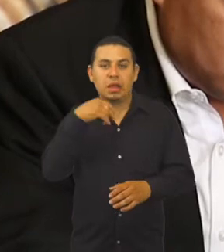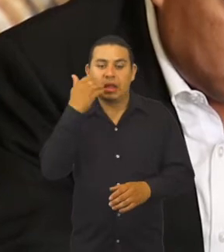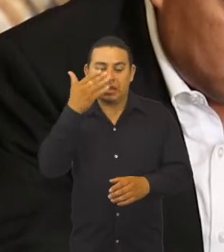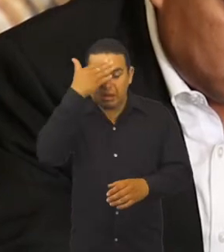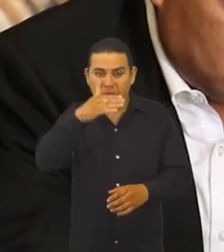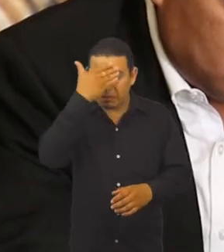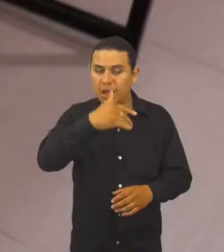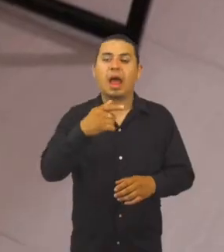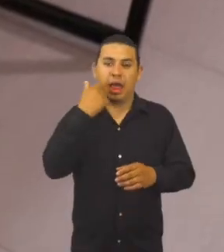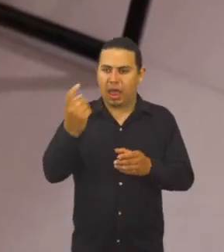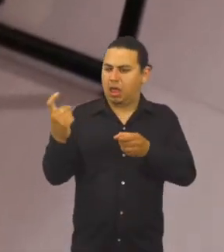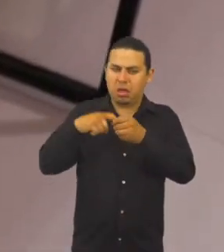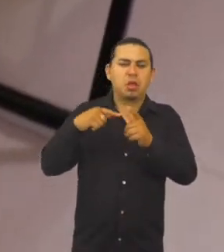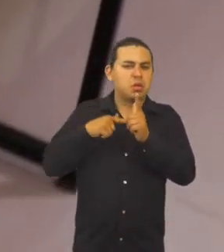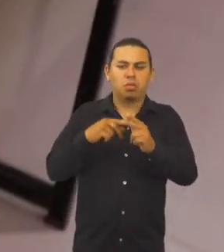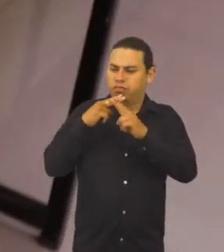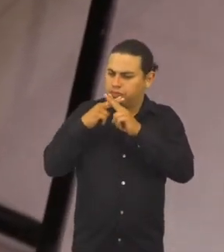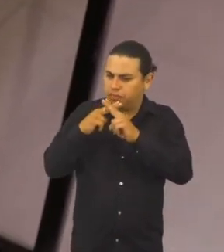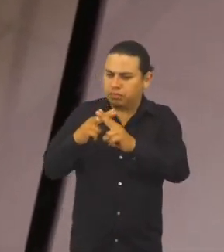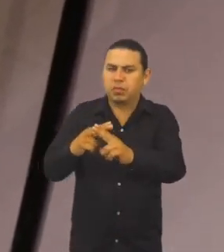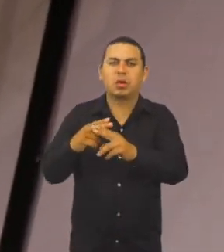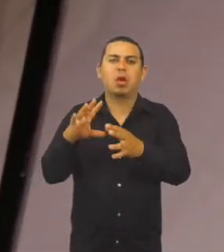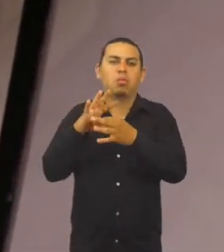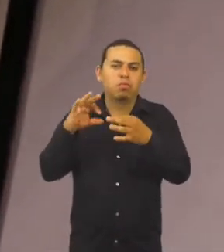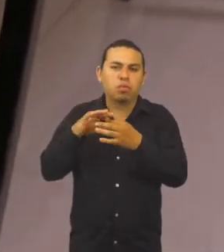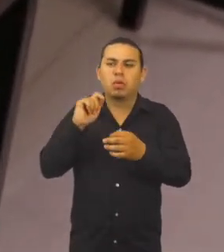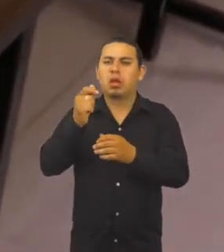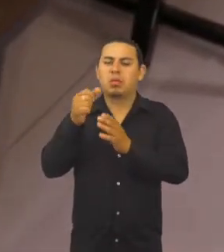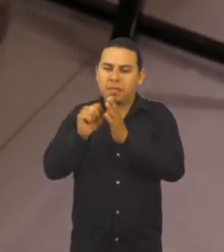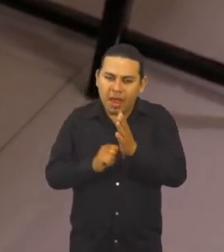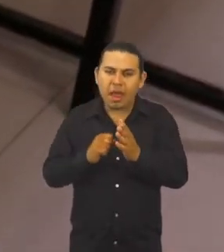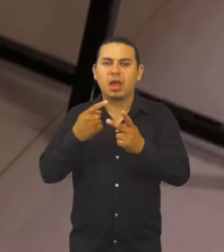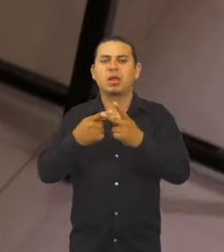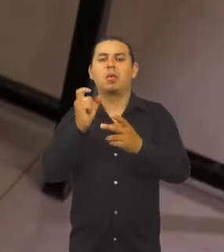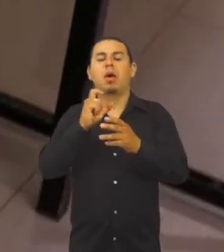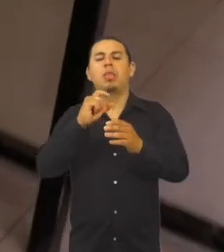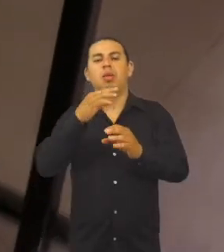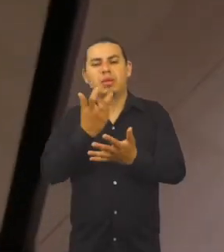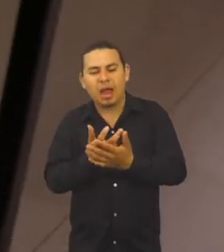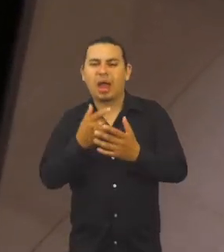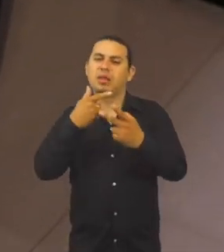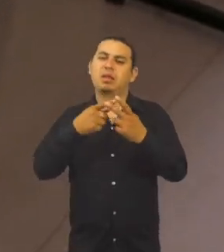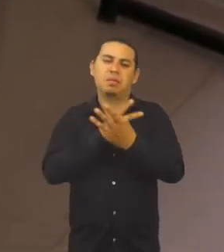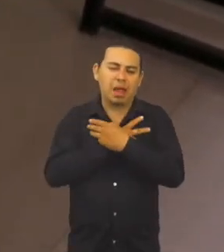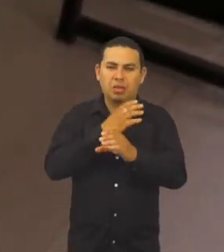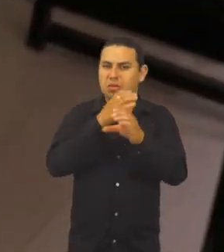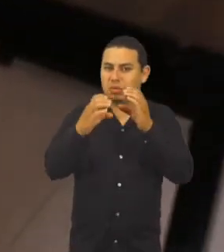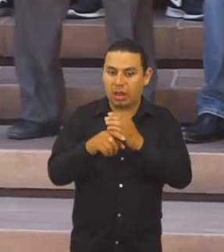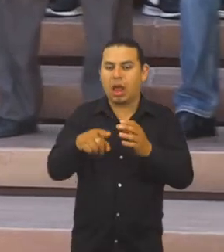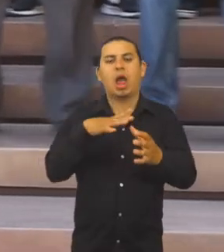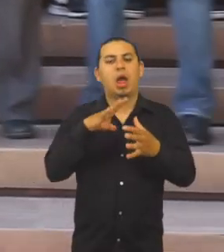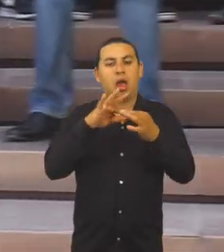la calificación de los estudiantes y esa es la razón por la cual los convocamos a ellos para que estén con nosotros y que desde este inicio